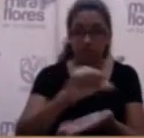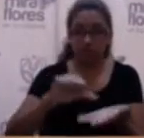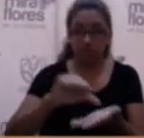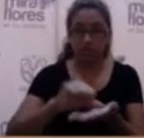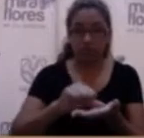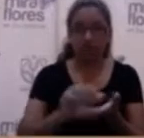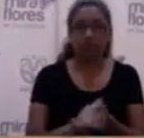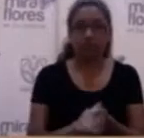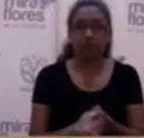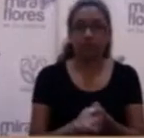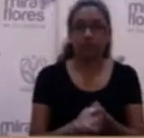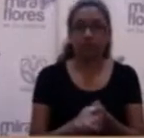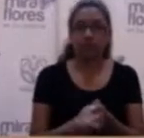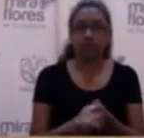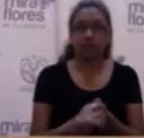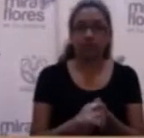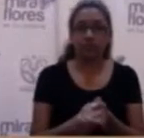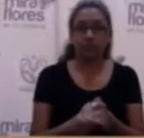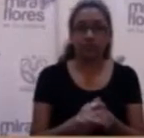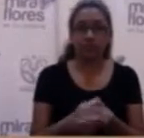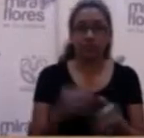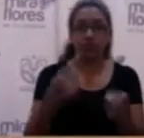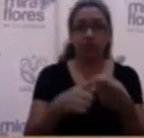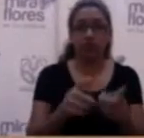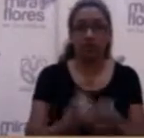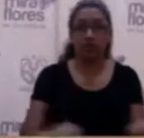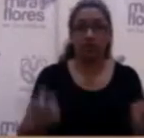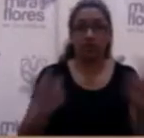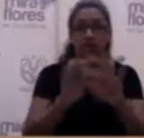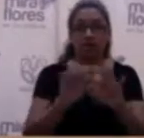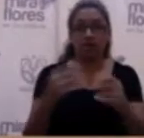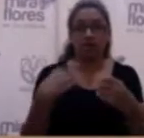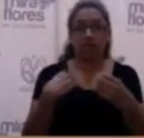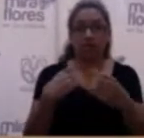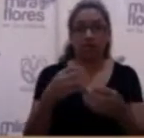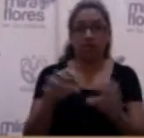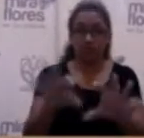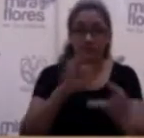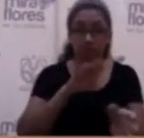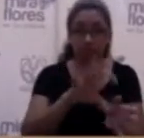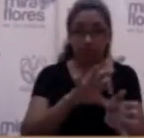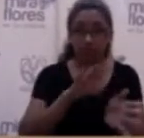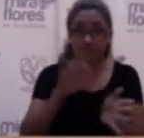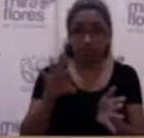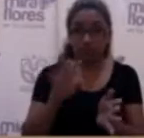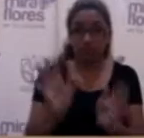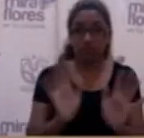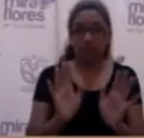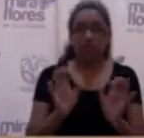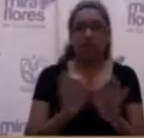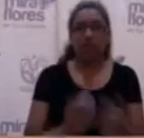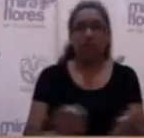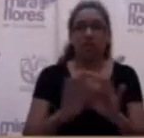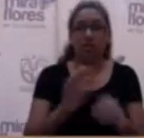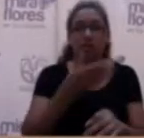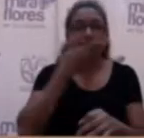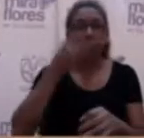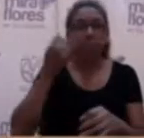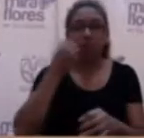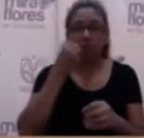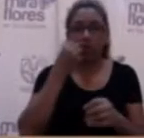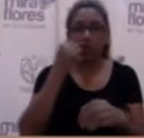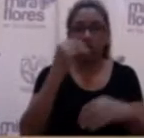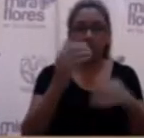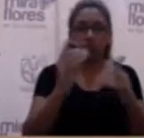¿no? Y a fin de no tomar una mayor cantidad del presupuesto participativo, se planteó que se hagan las